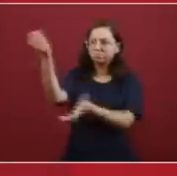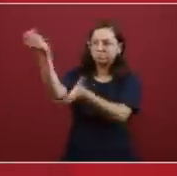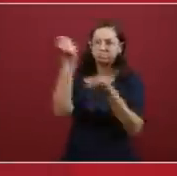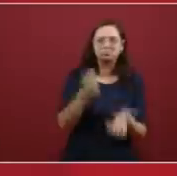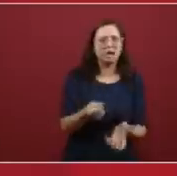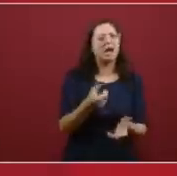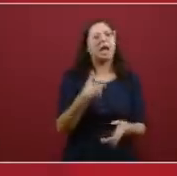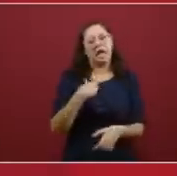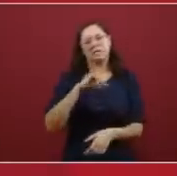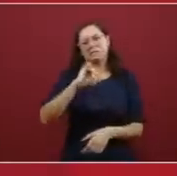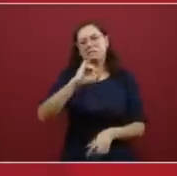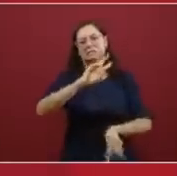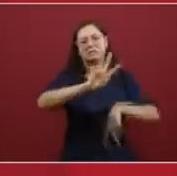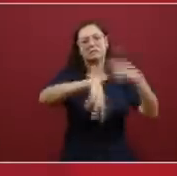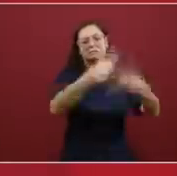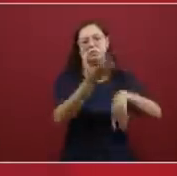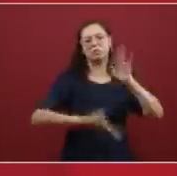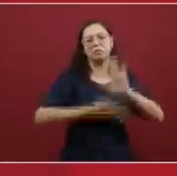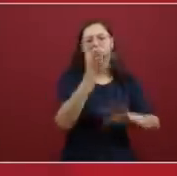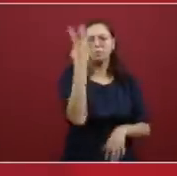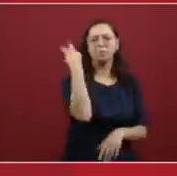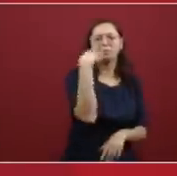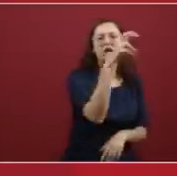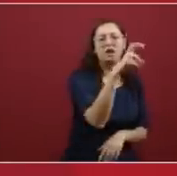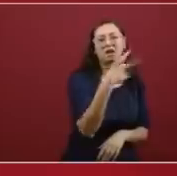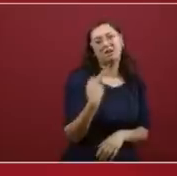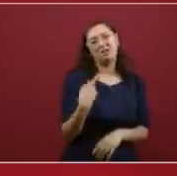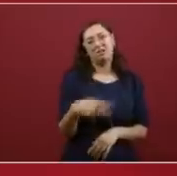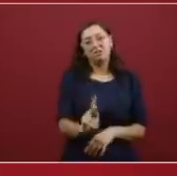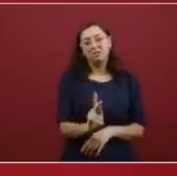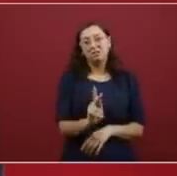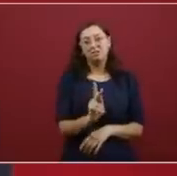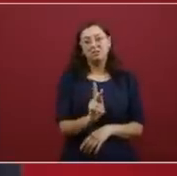No voy a estar viajando